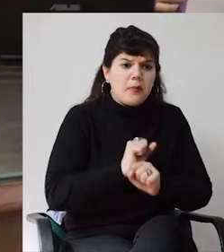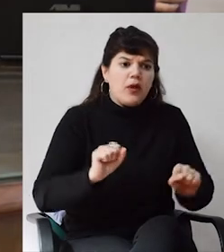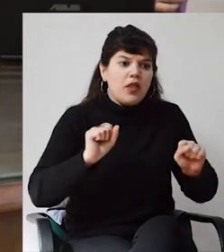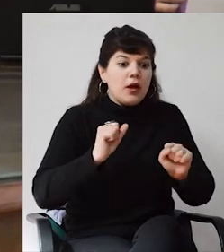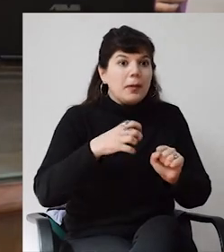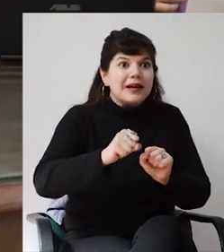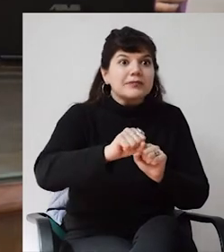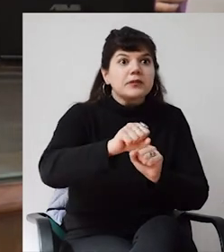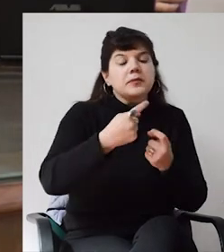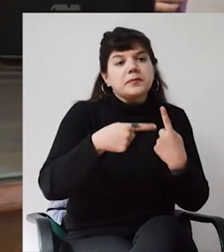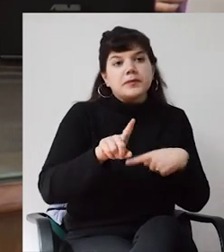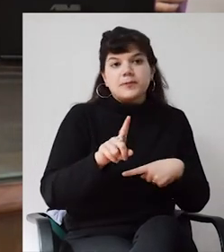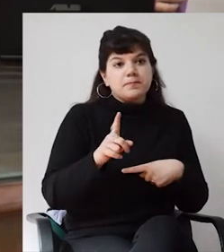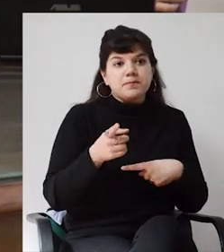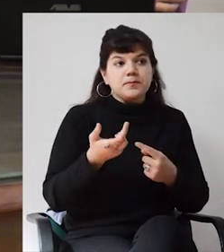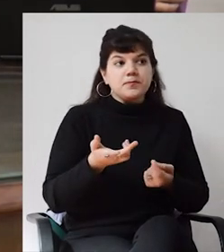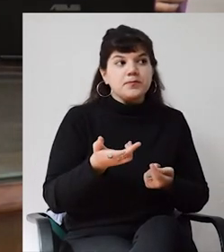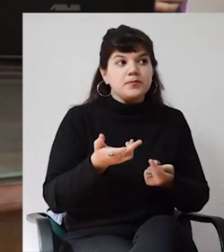Siempre podríamos decir una más, pero...